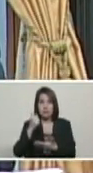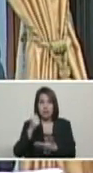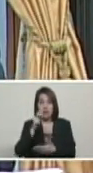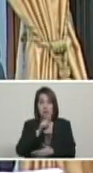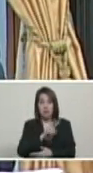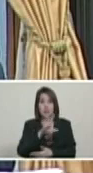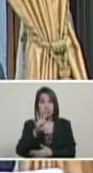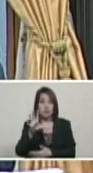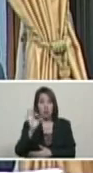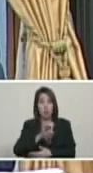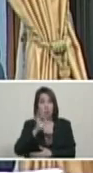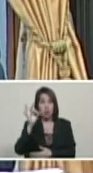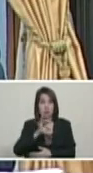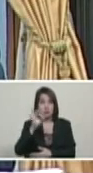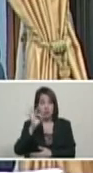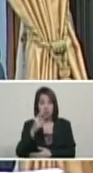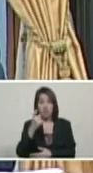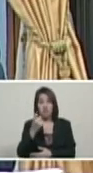25% de aguinaldo.